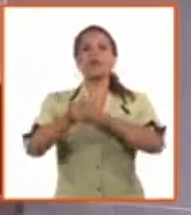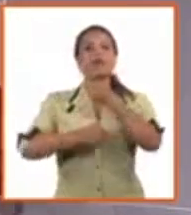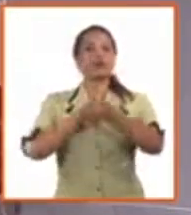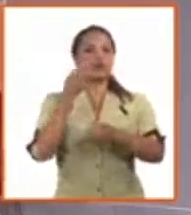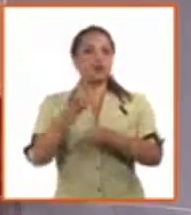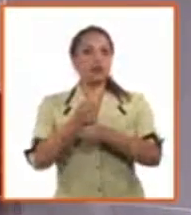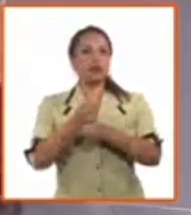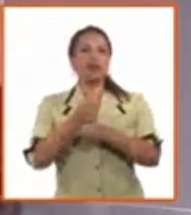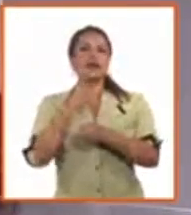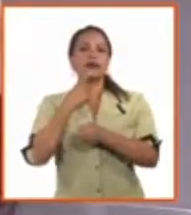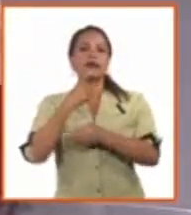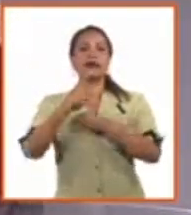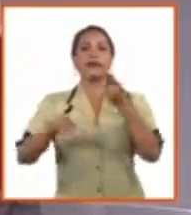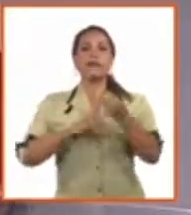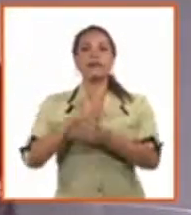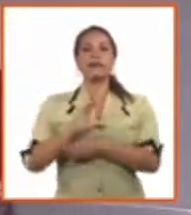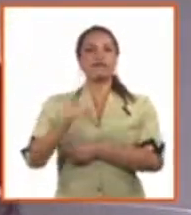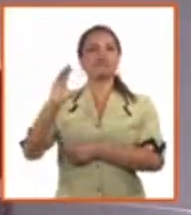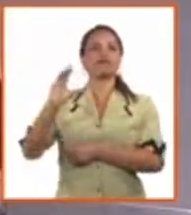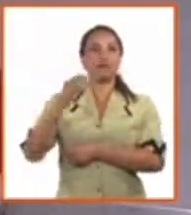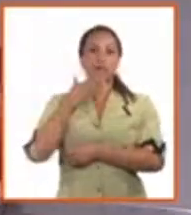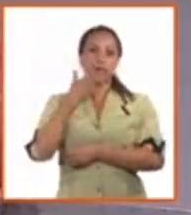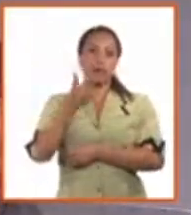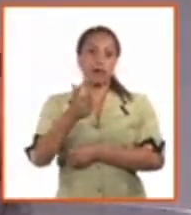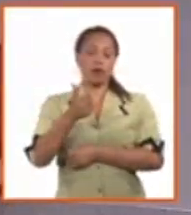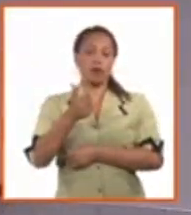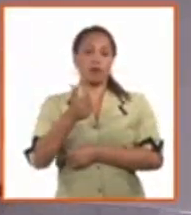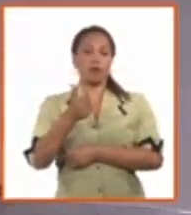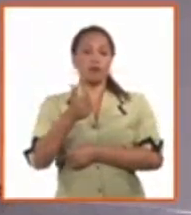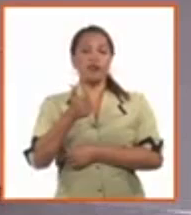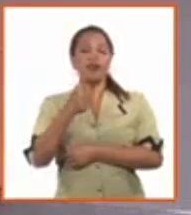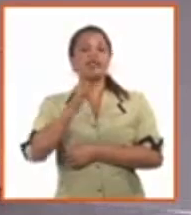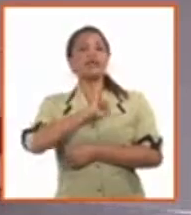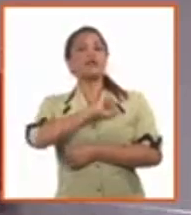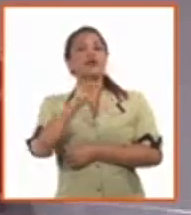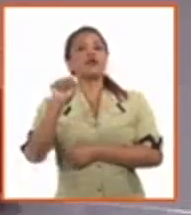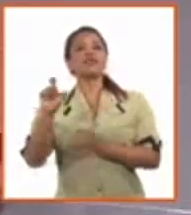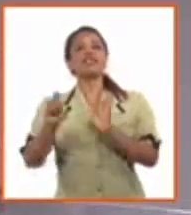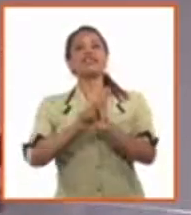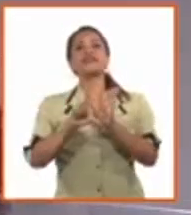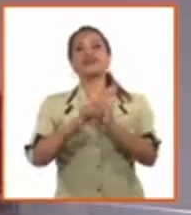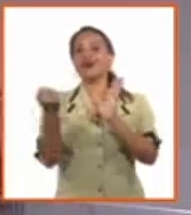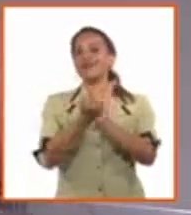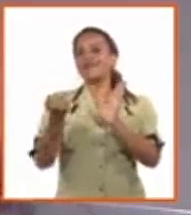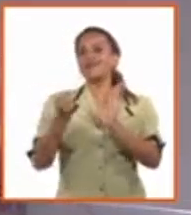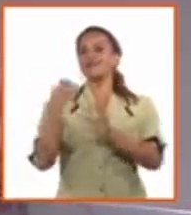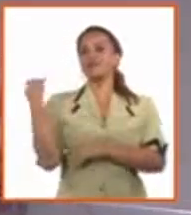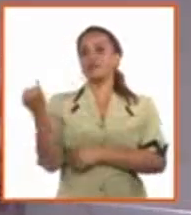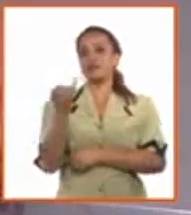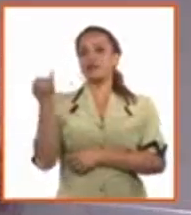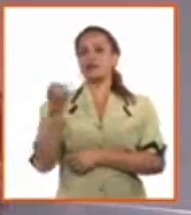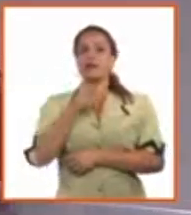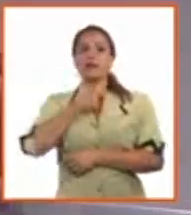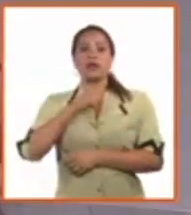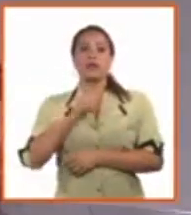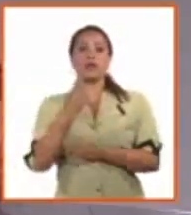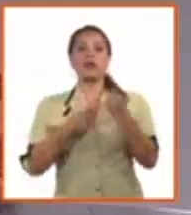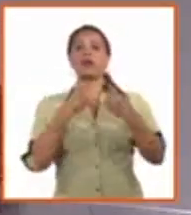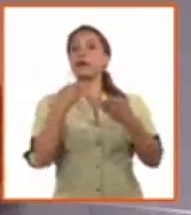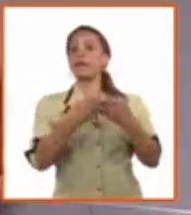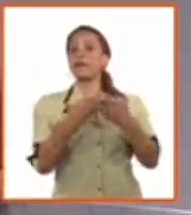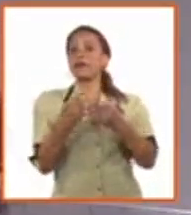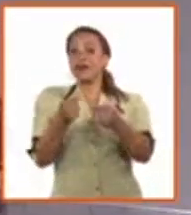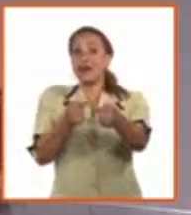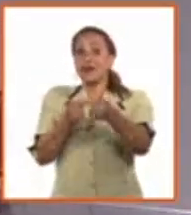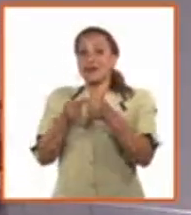podemos alinear a la remuneración salarial y a lograr una certificación internacional cuando compañía se nos